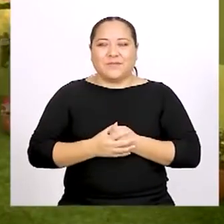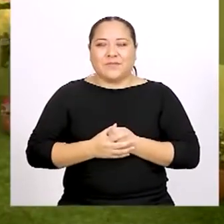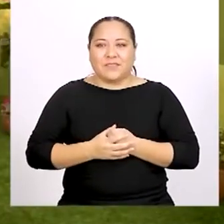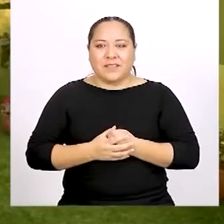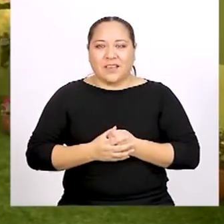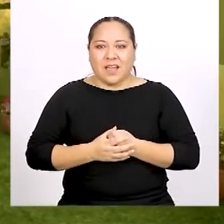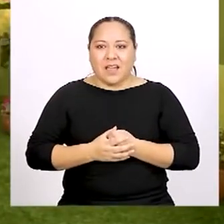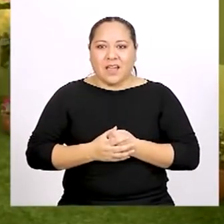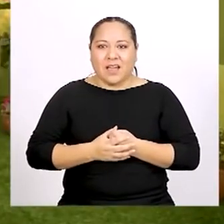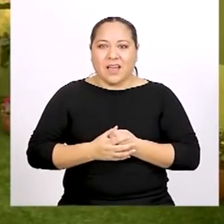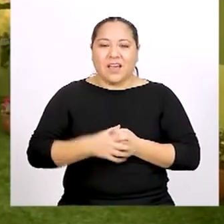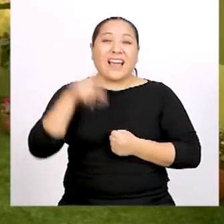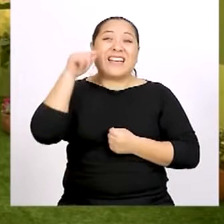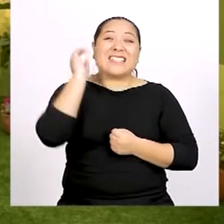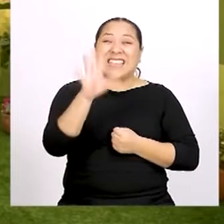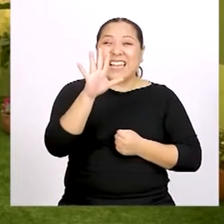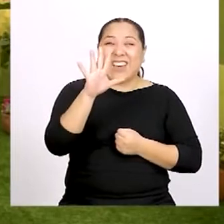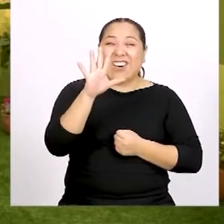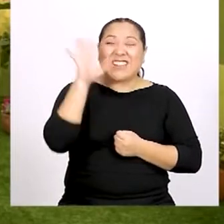de alegría!